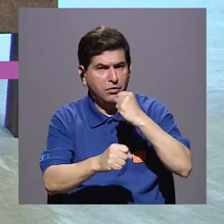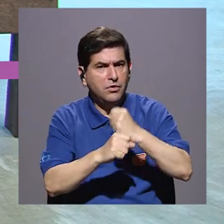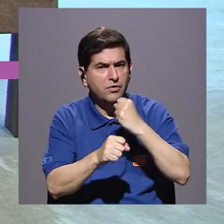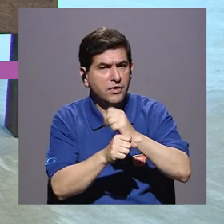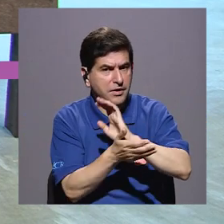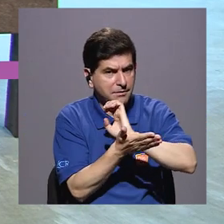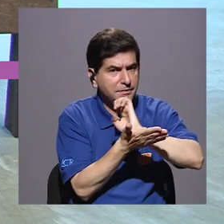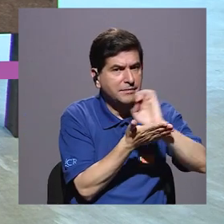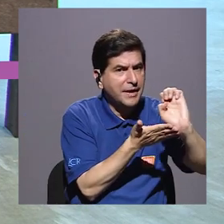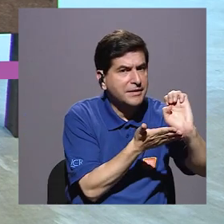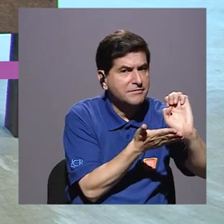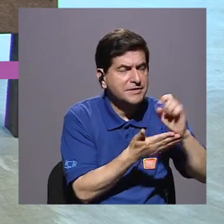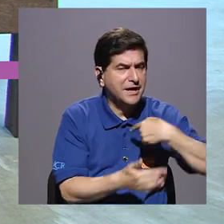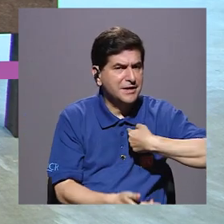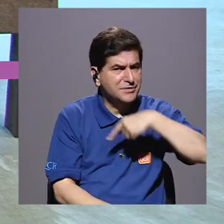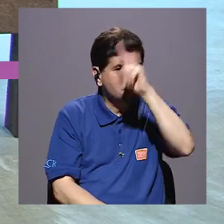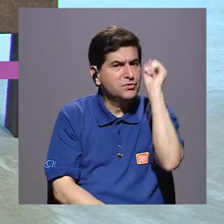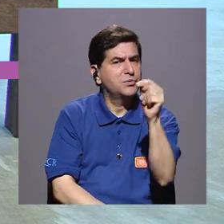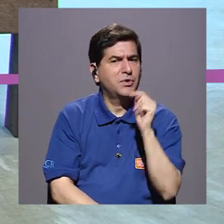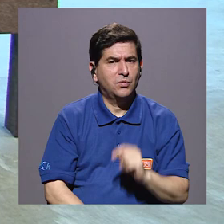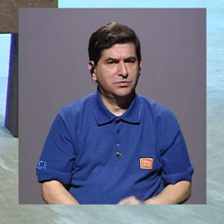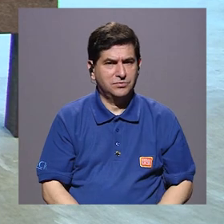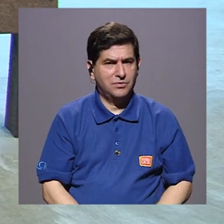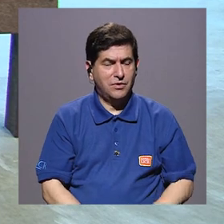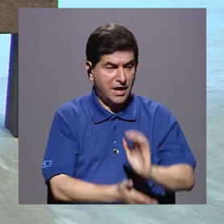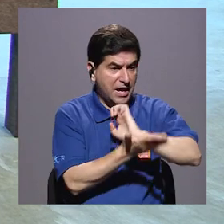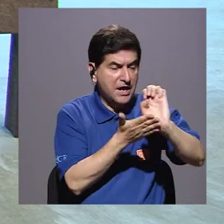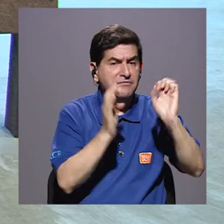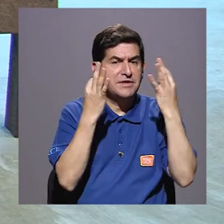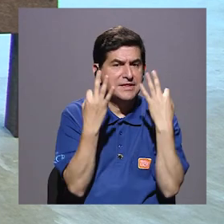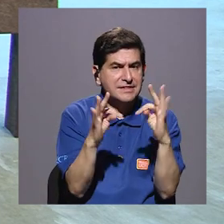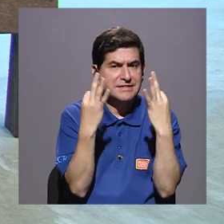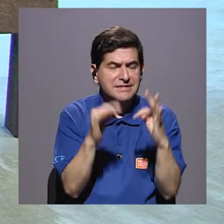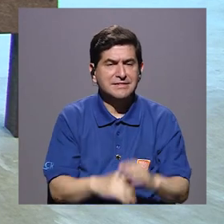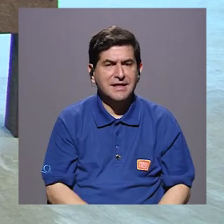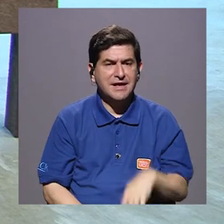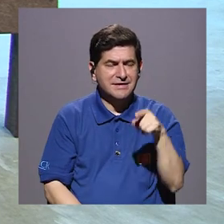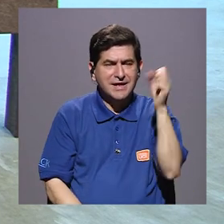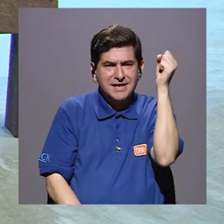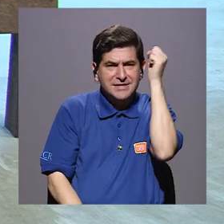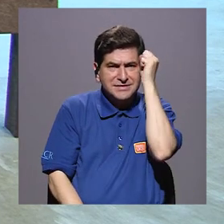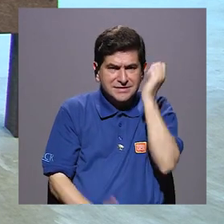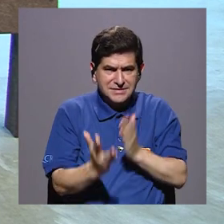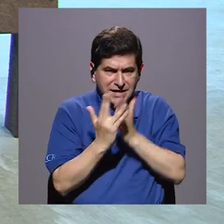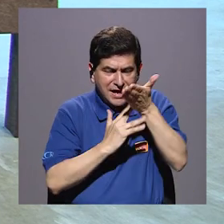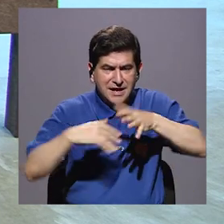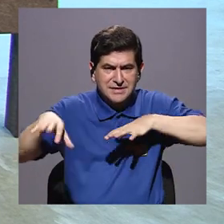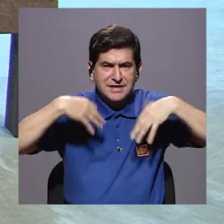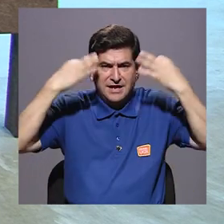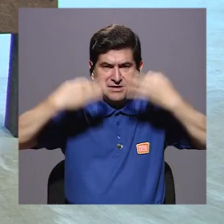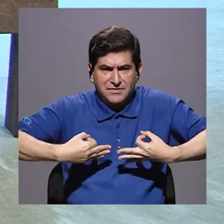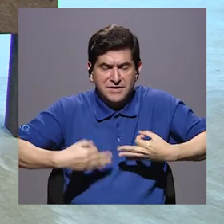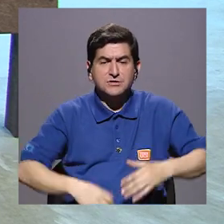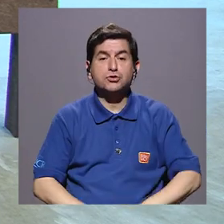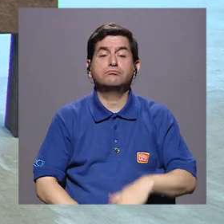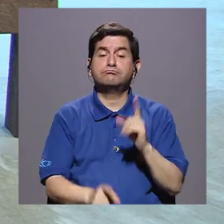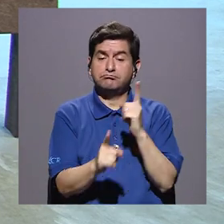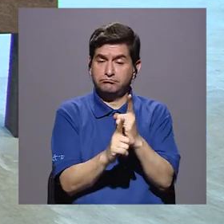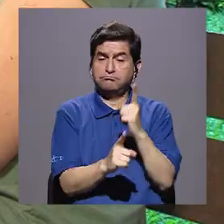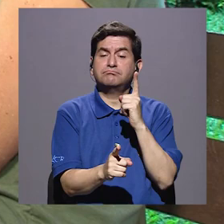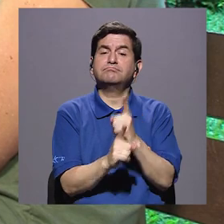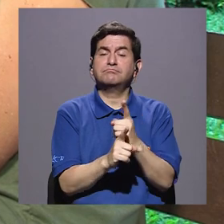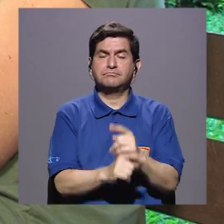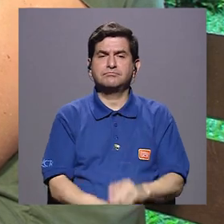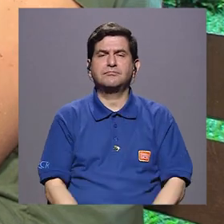trabajar la prevención, tal vez más bien esa sería la pregunta, ¿se puede trabajar la prevención del síndrome de sarcopenia a través de la actividad física o del ejercicio? Es